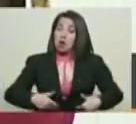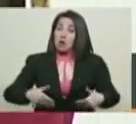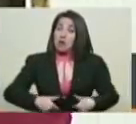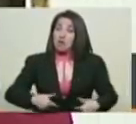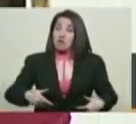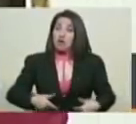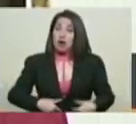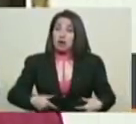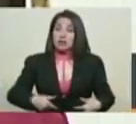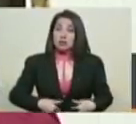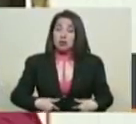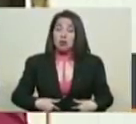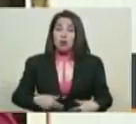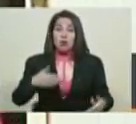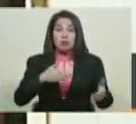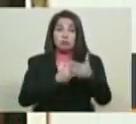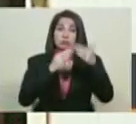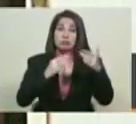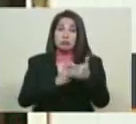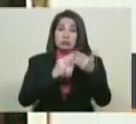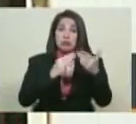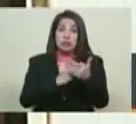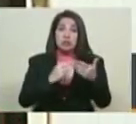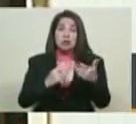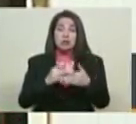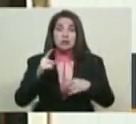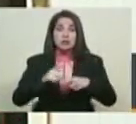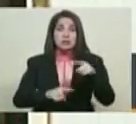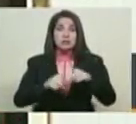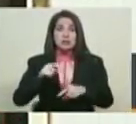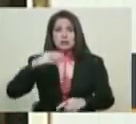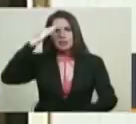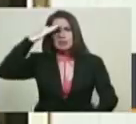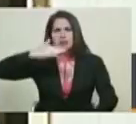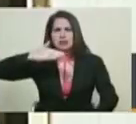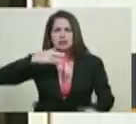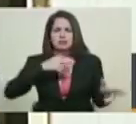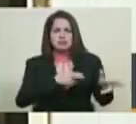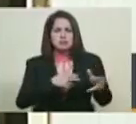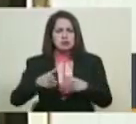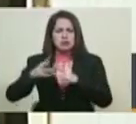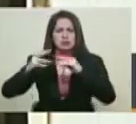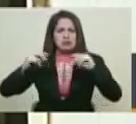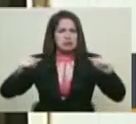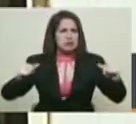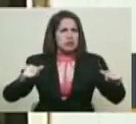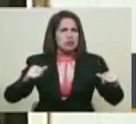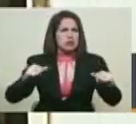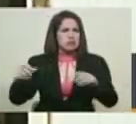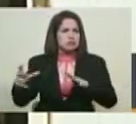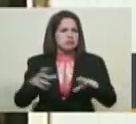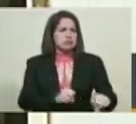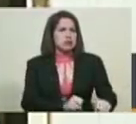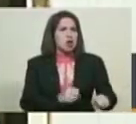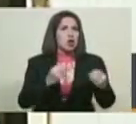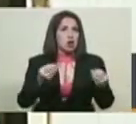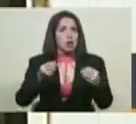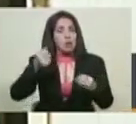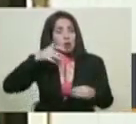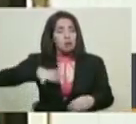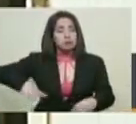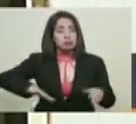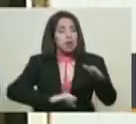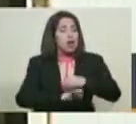los terratenientes, compañeros, compañeras, de solidaridad con la familia